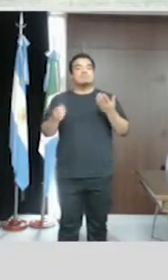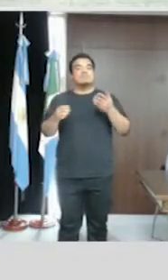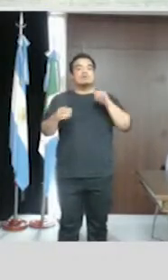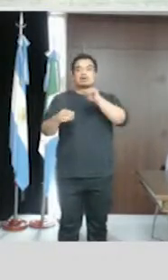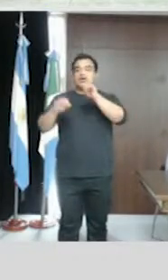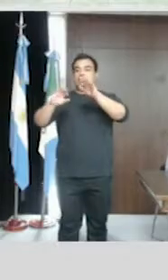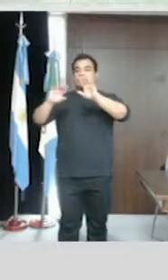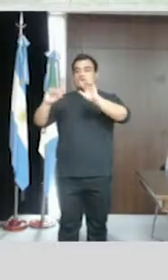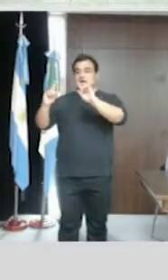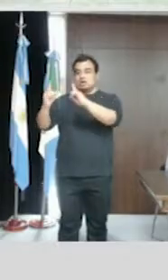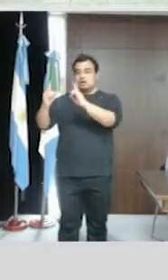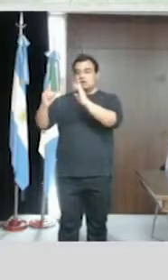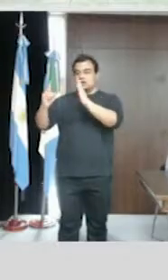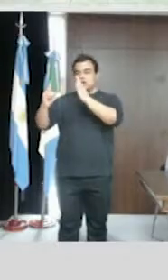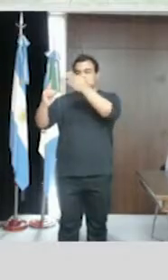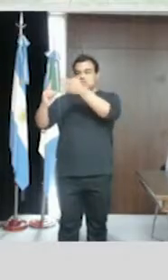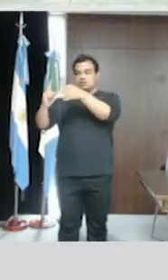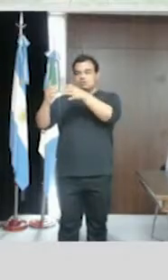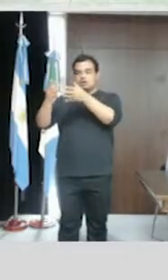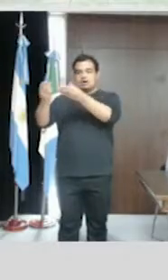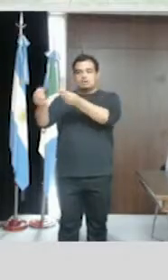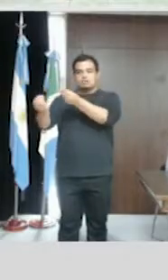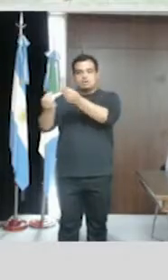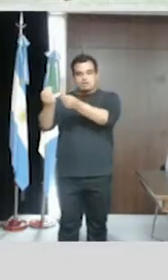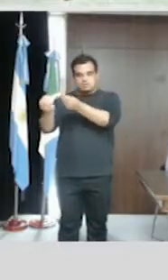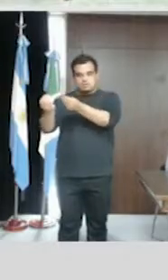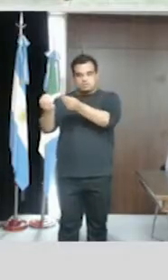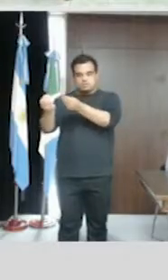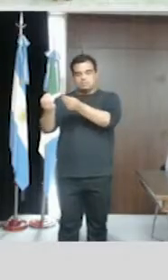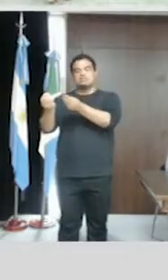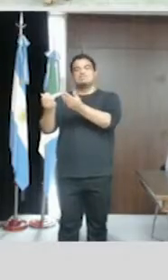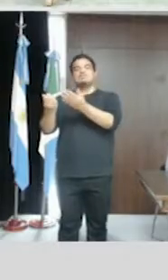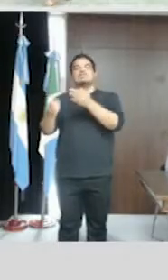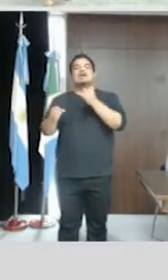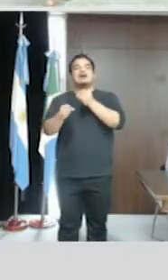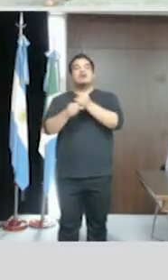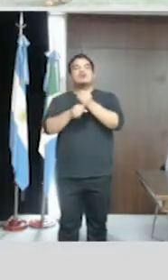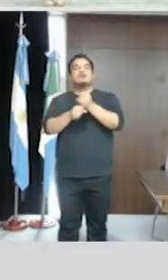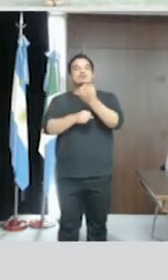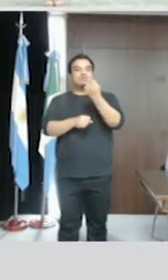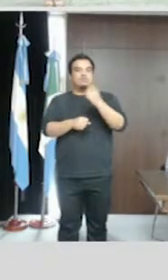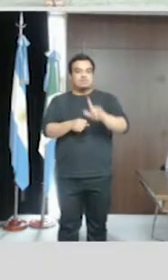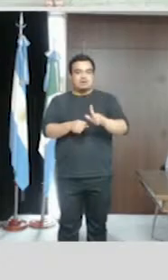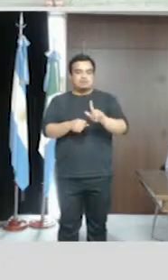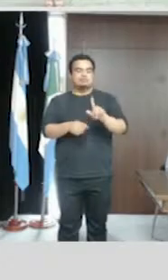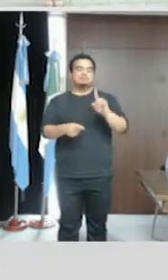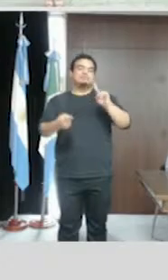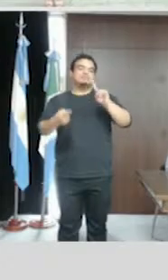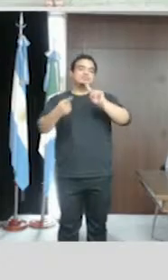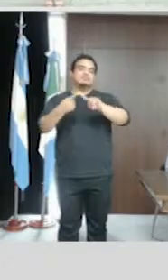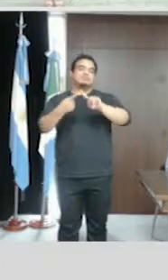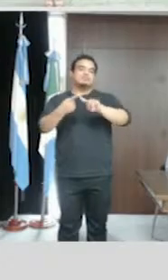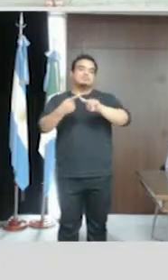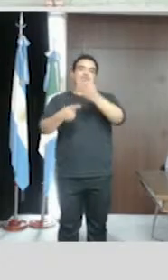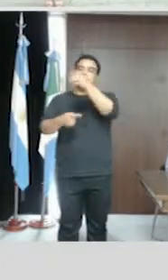intervenciones sugeridas son, en todos los casos, la misma fórmula magistral. Comprender qué es lo que la